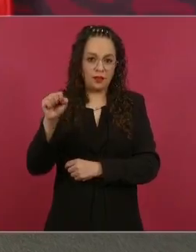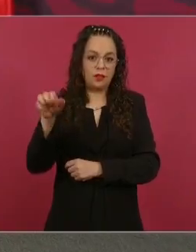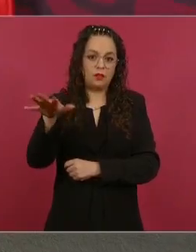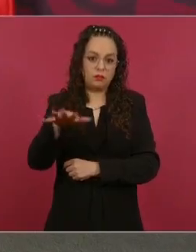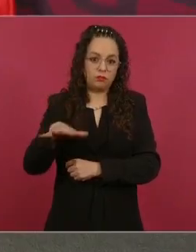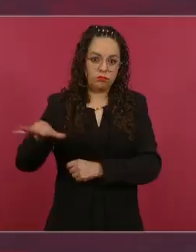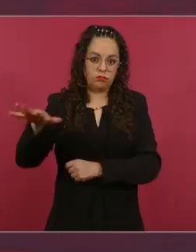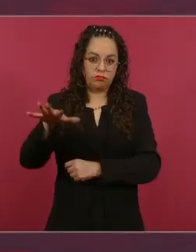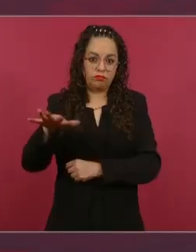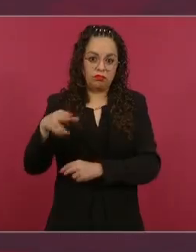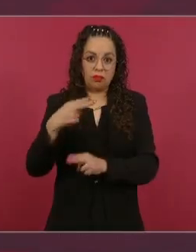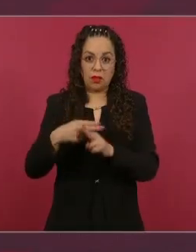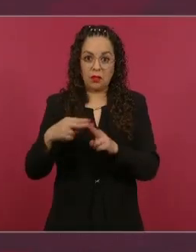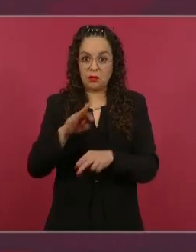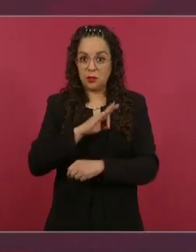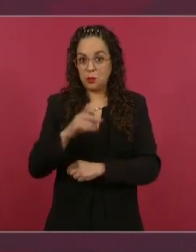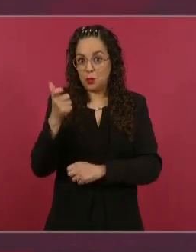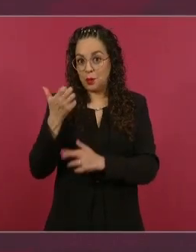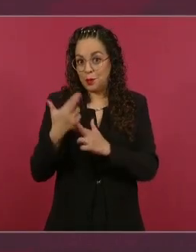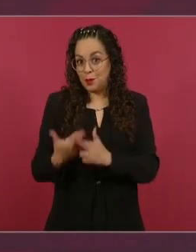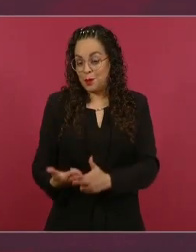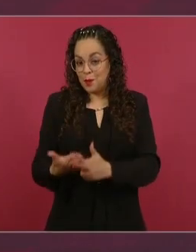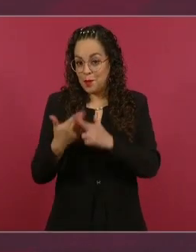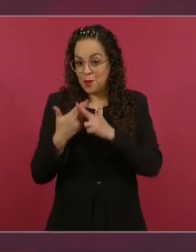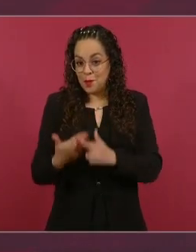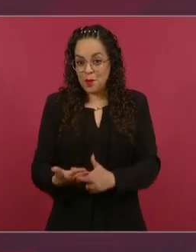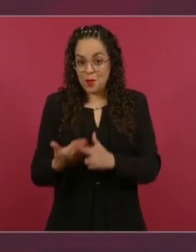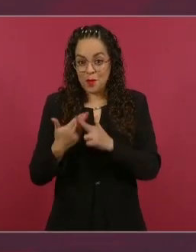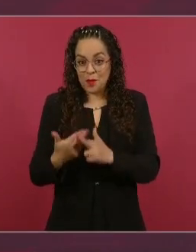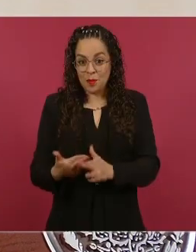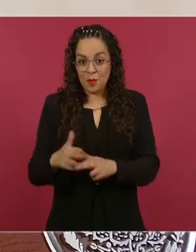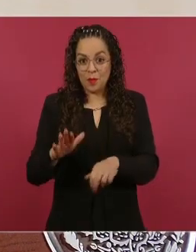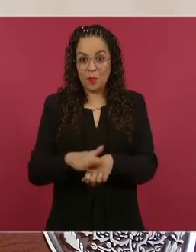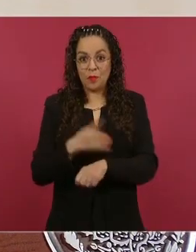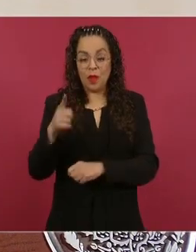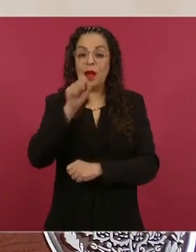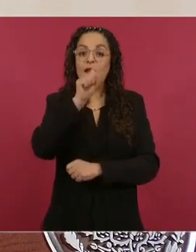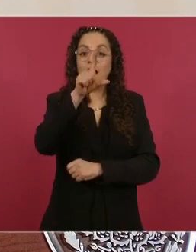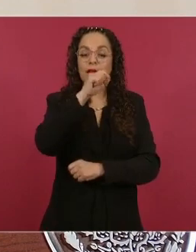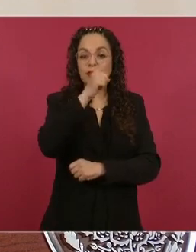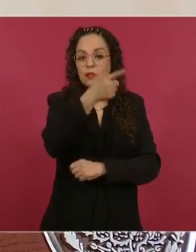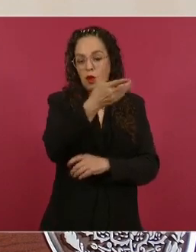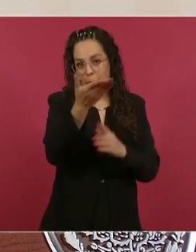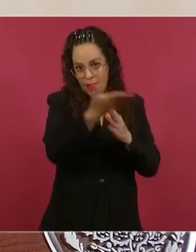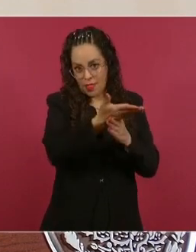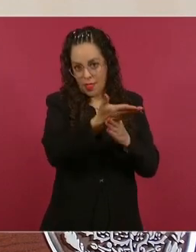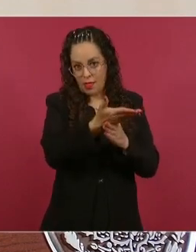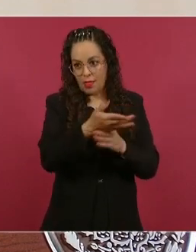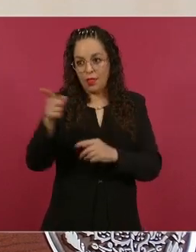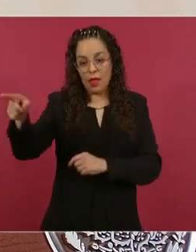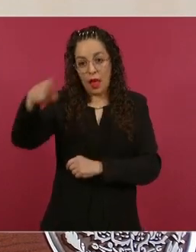Hasta le sobra porque sería la mitad Jalisco, la mitad Nayarit.